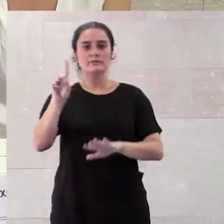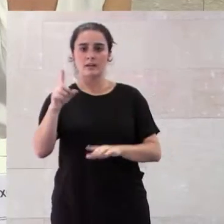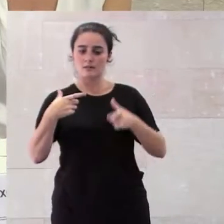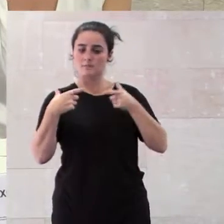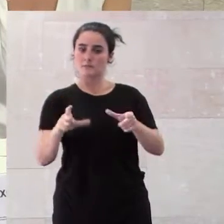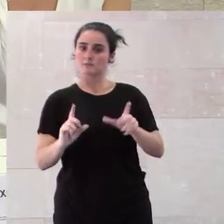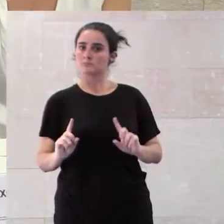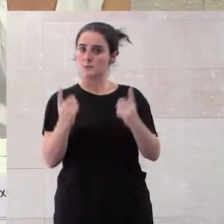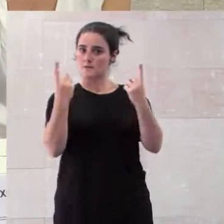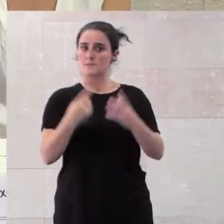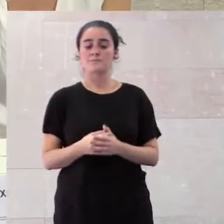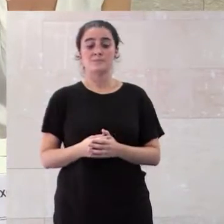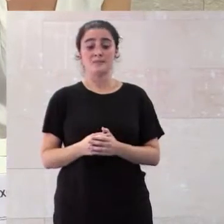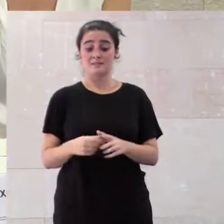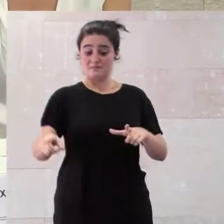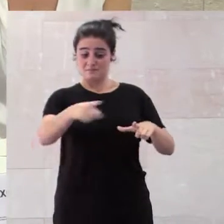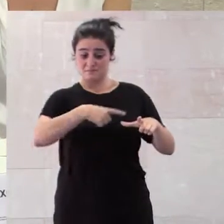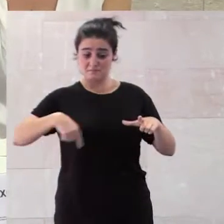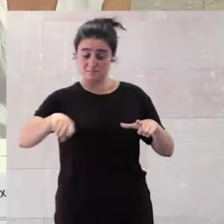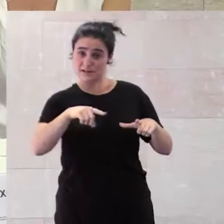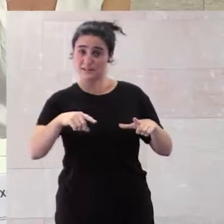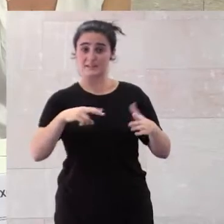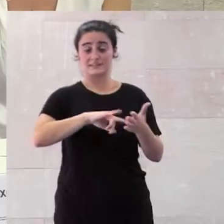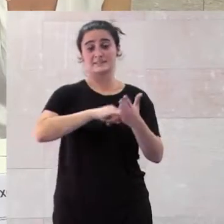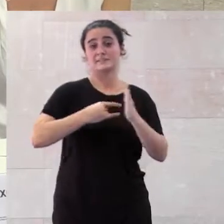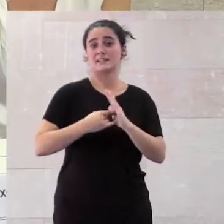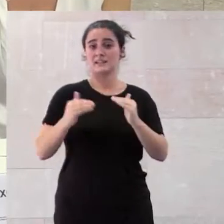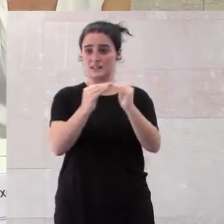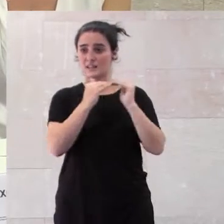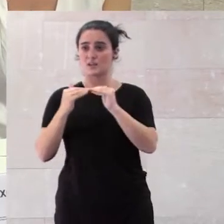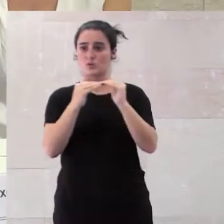1991 y tuvo su primera plaza técnica de igualdad en 1992.